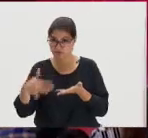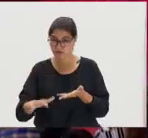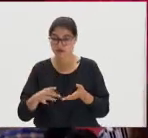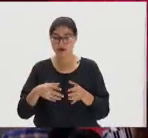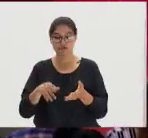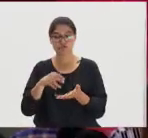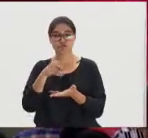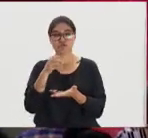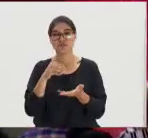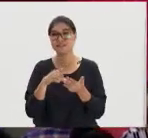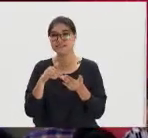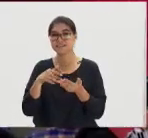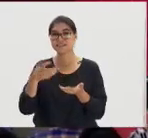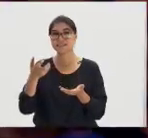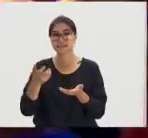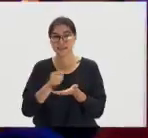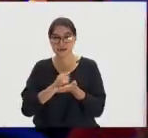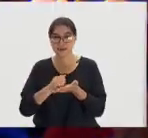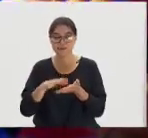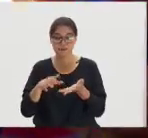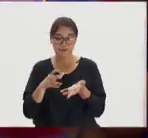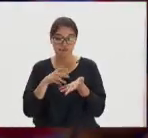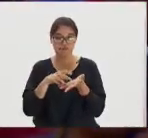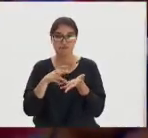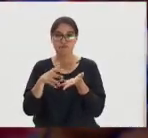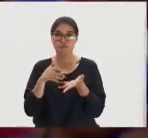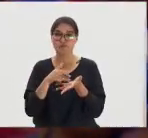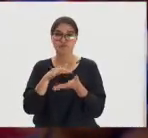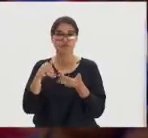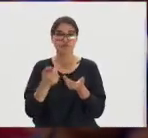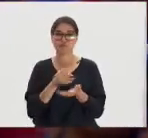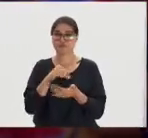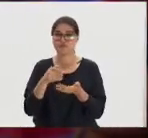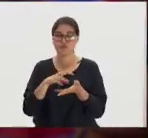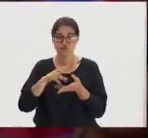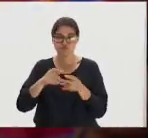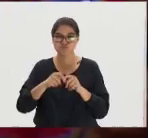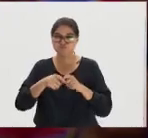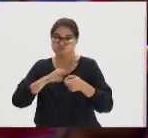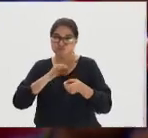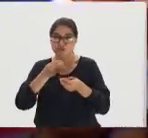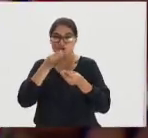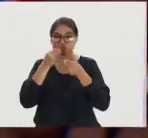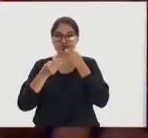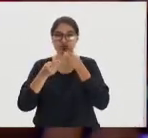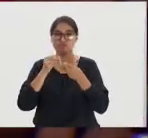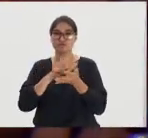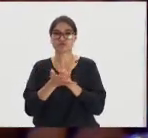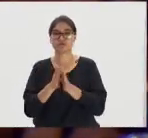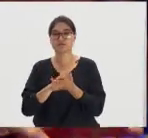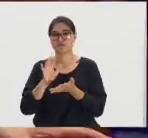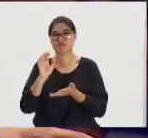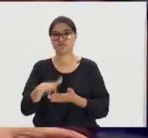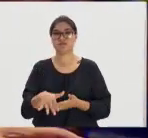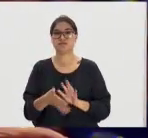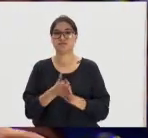Ahí tiene el bote de chile, el curtido hasta burbujeando. Todo mundo listo para comer y agarrar amibas todo.